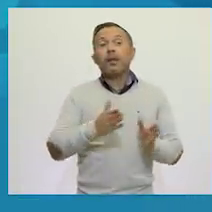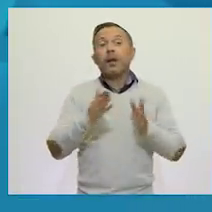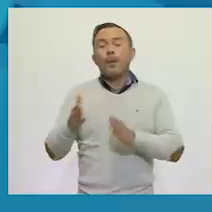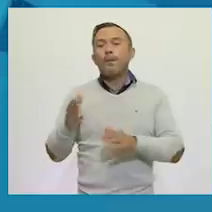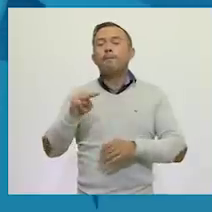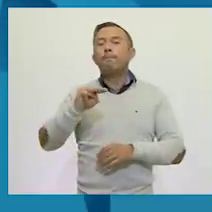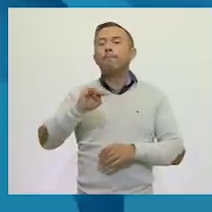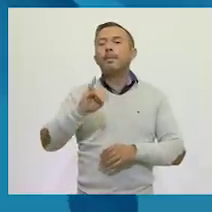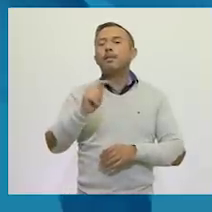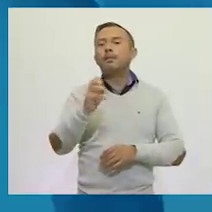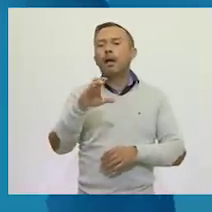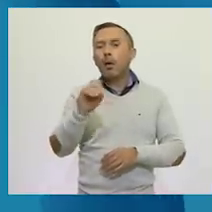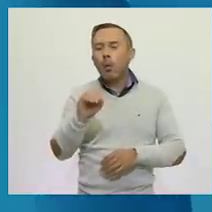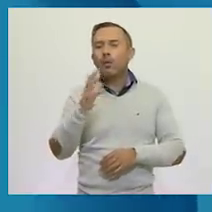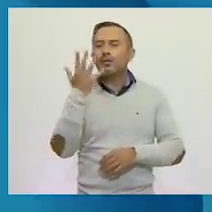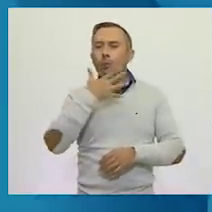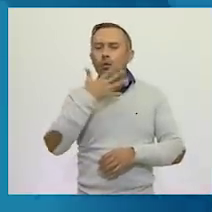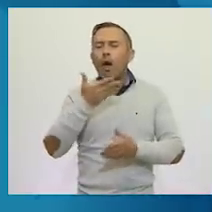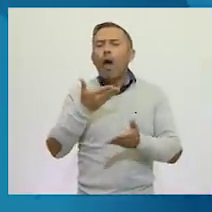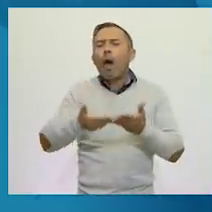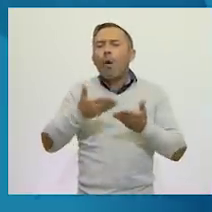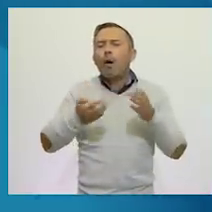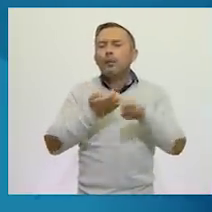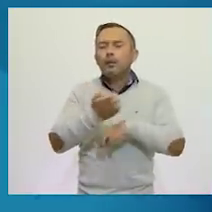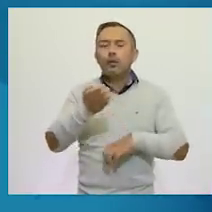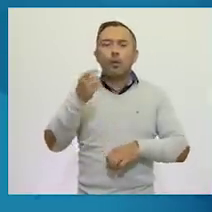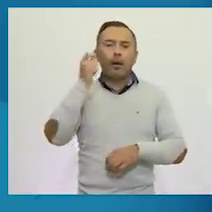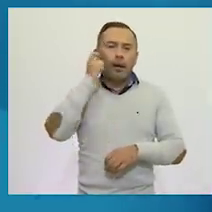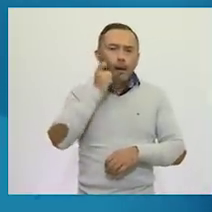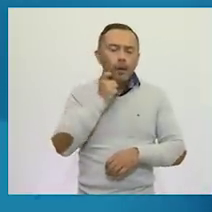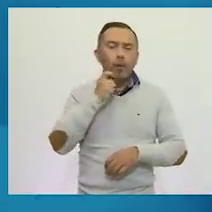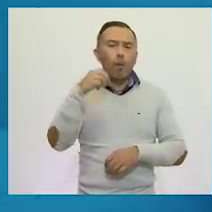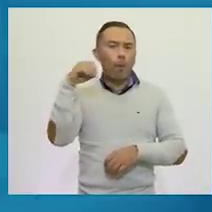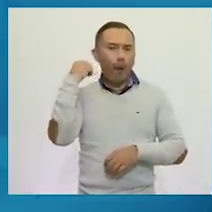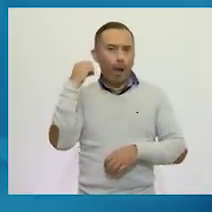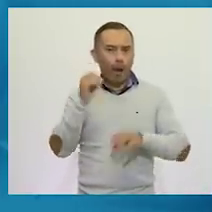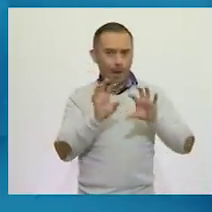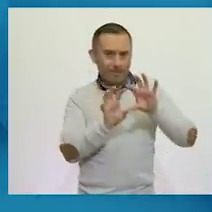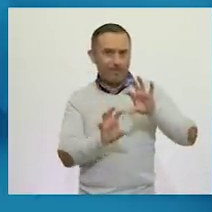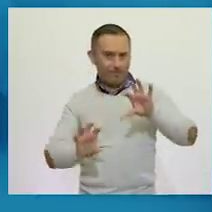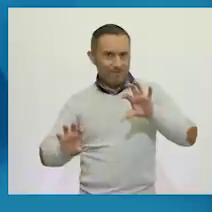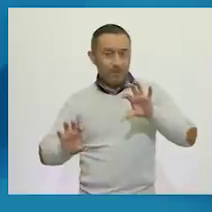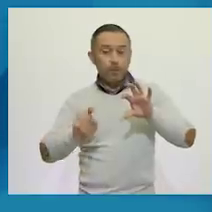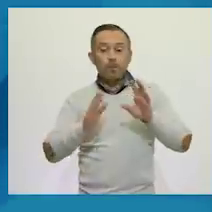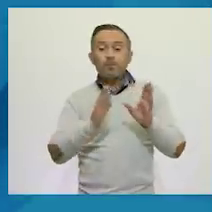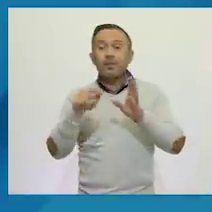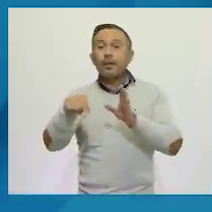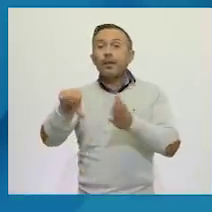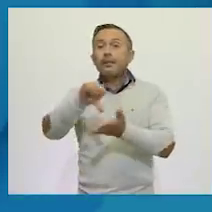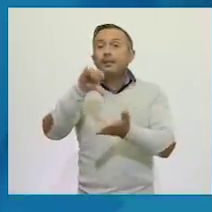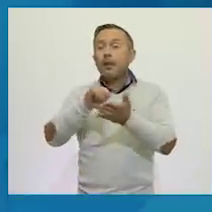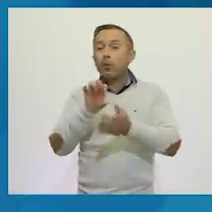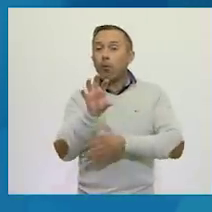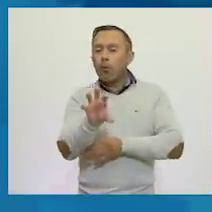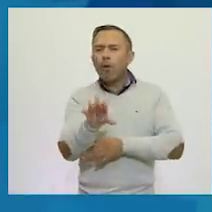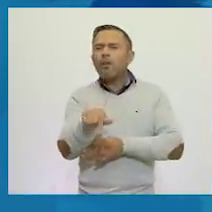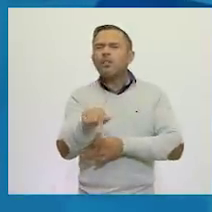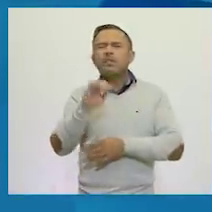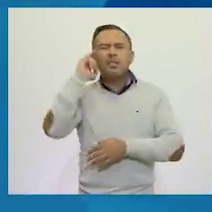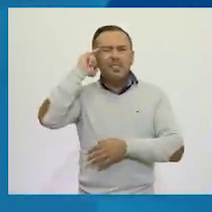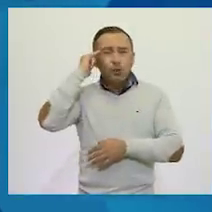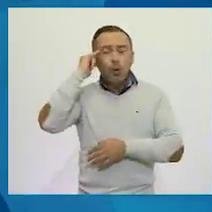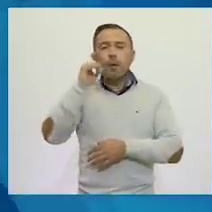actualmente conocemos como Guerrero y Oaxaca. En el centro encontramos las civilizaciones